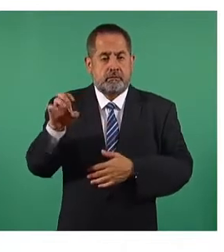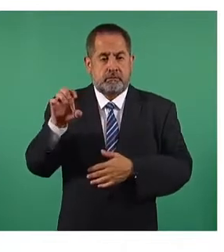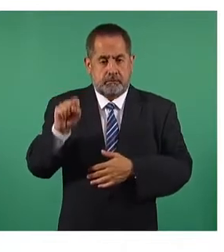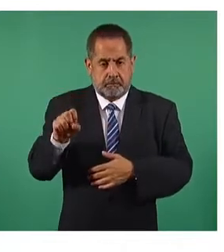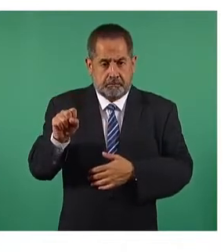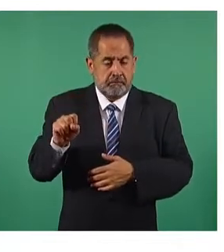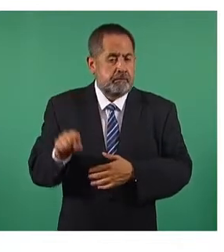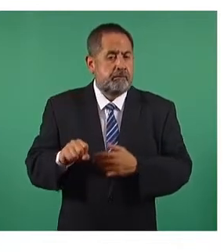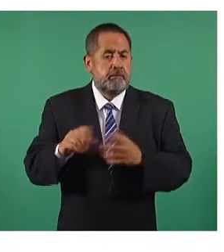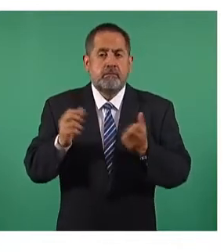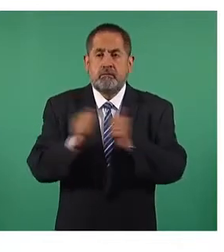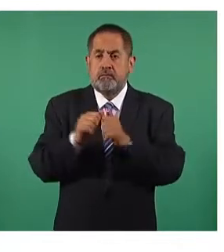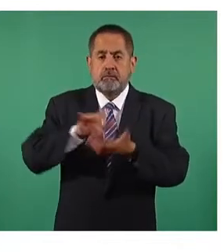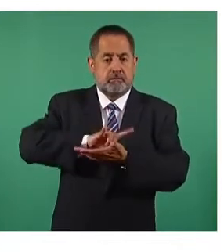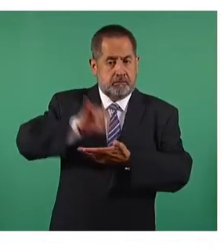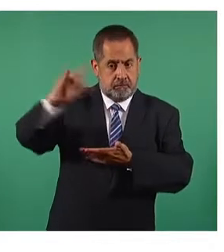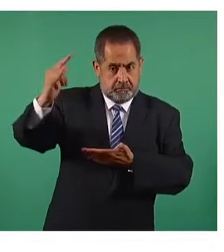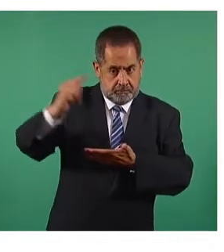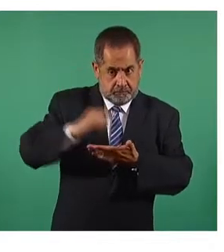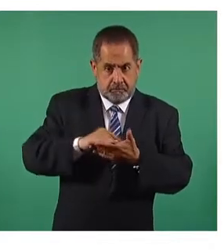1.156.960 y vía aérea